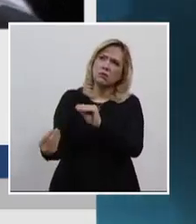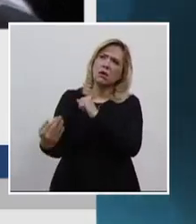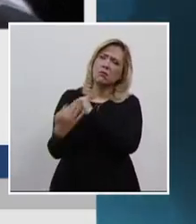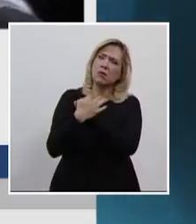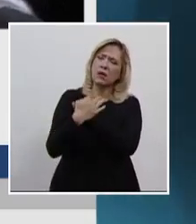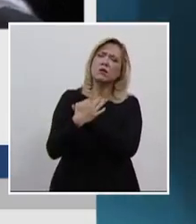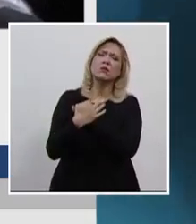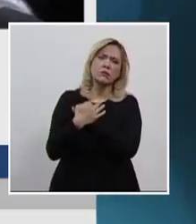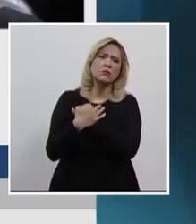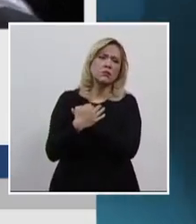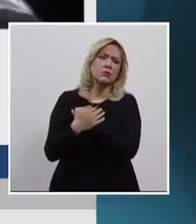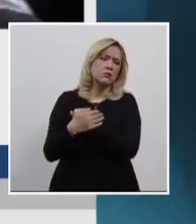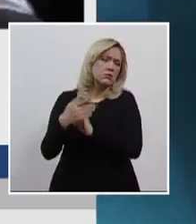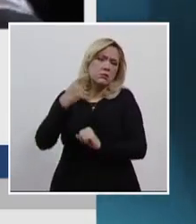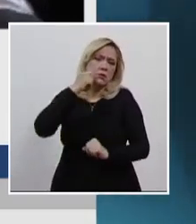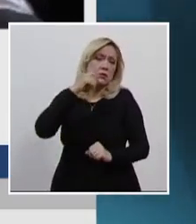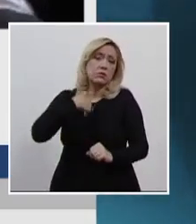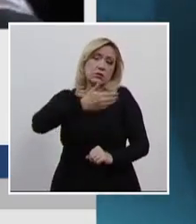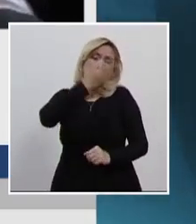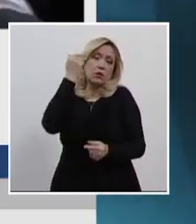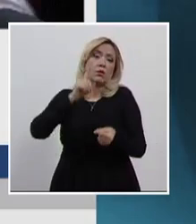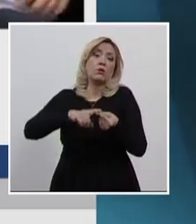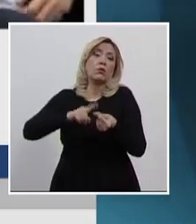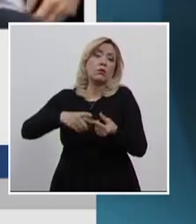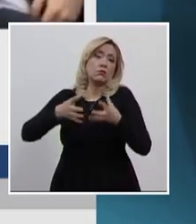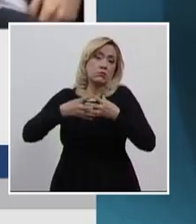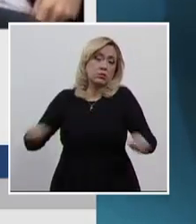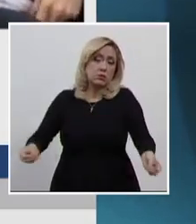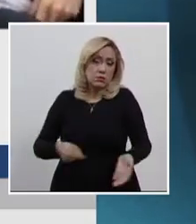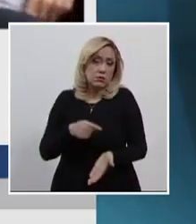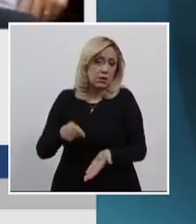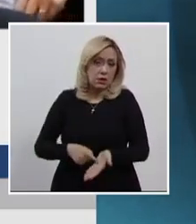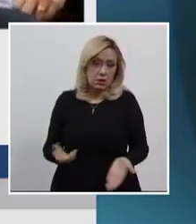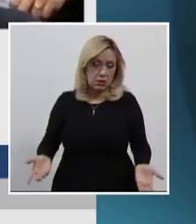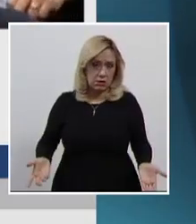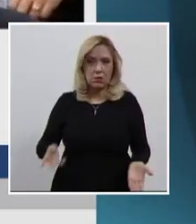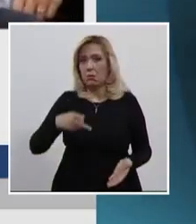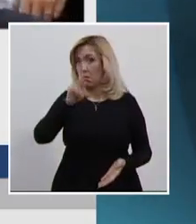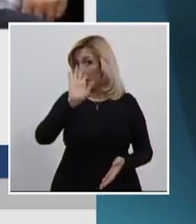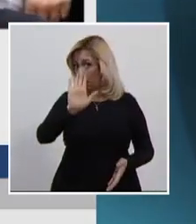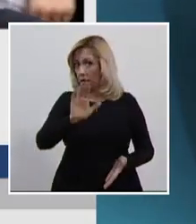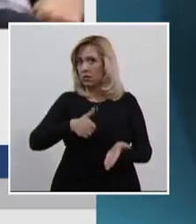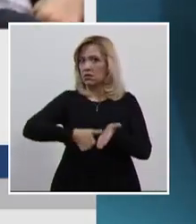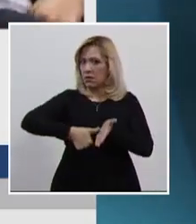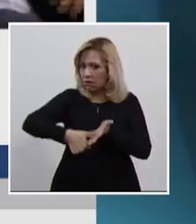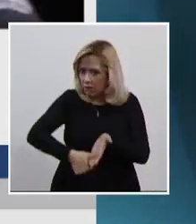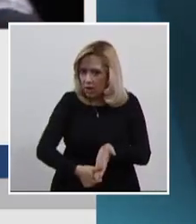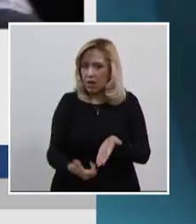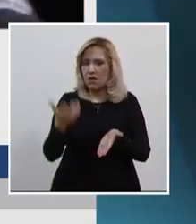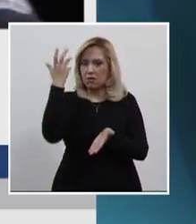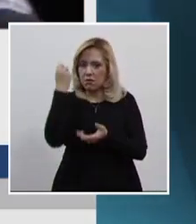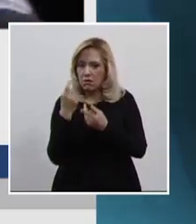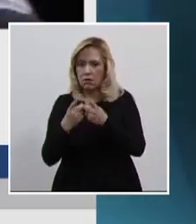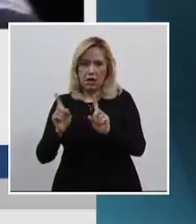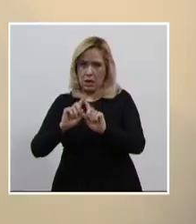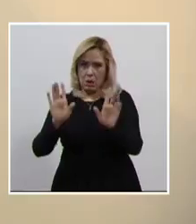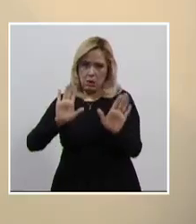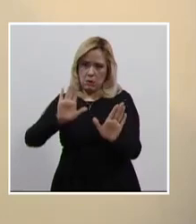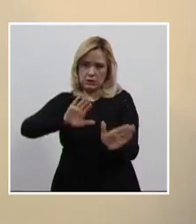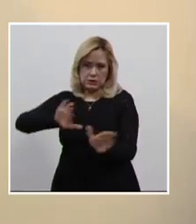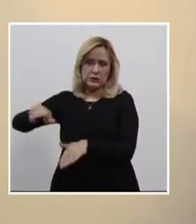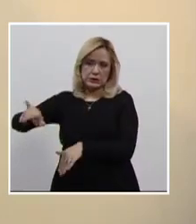cualquier lugar donde se pueda presentar ese amparo. Eso no pasa en ninguna materia, ¿no? Eso es una cosa que pasa en este tipo de